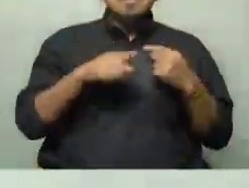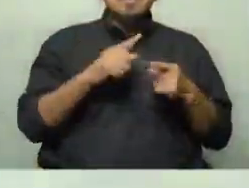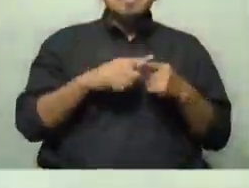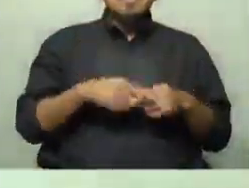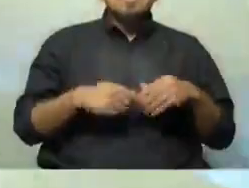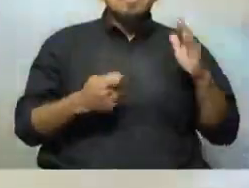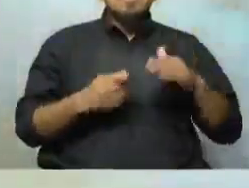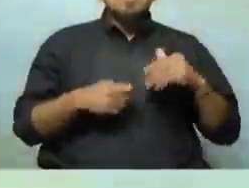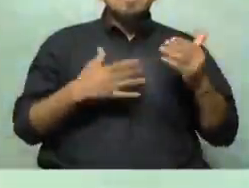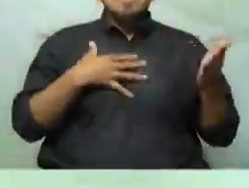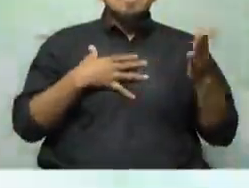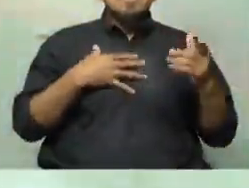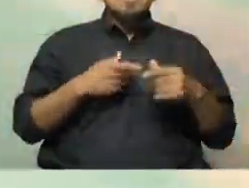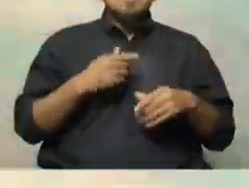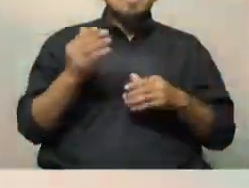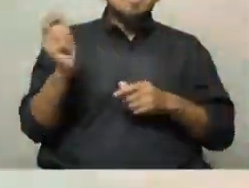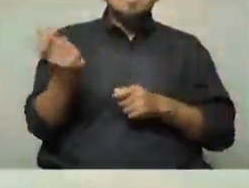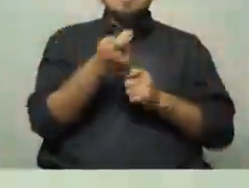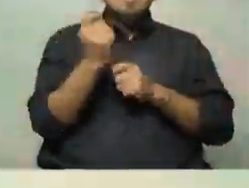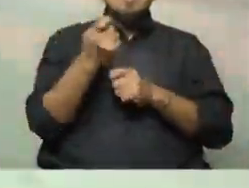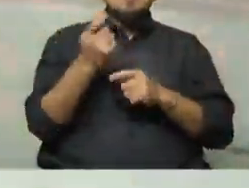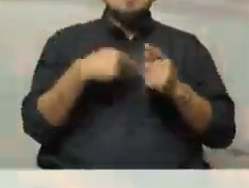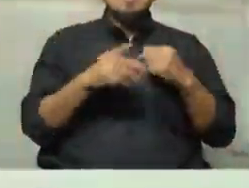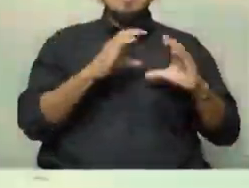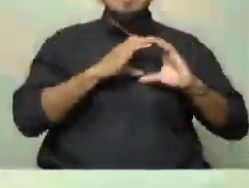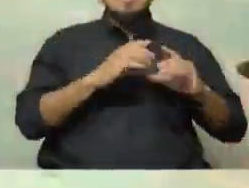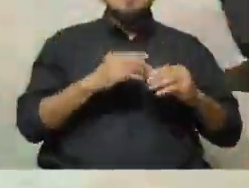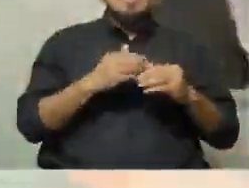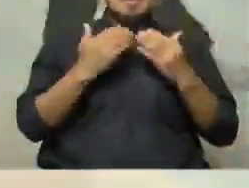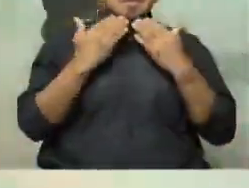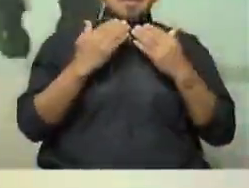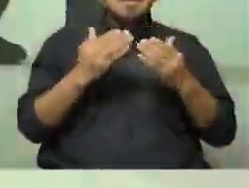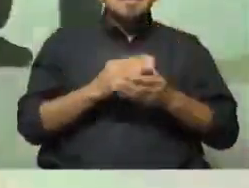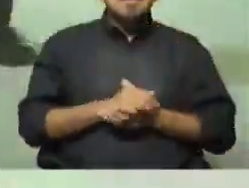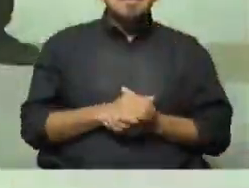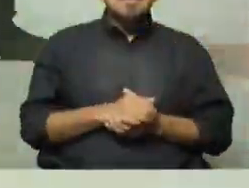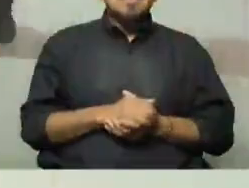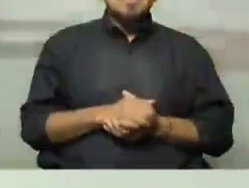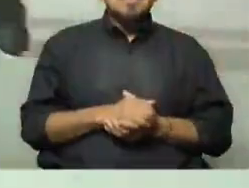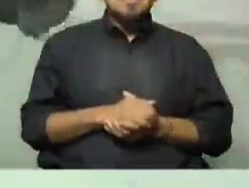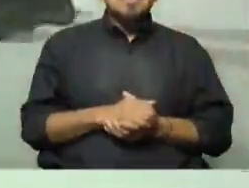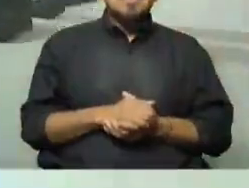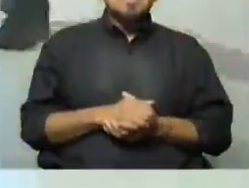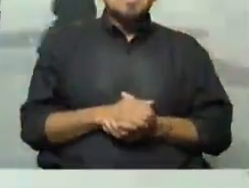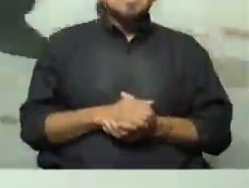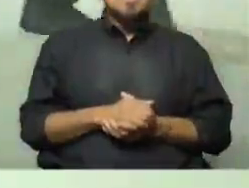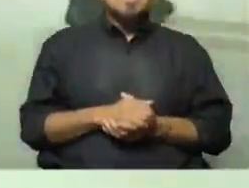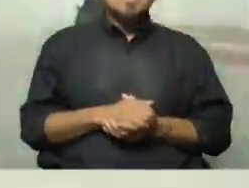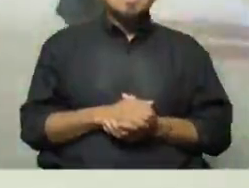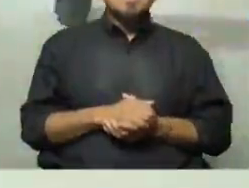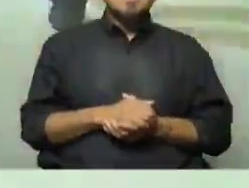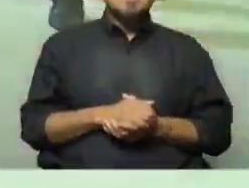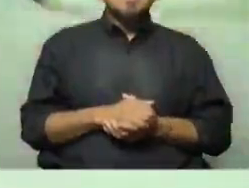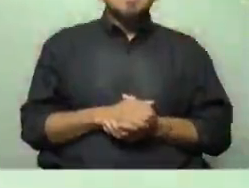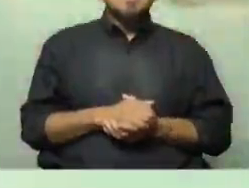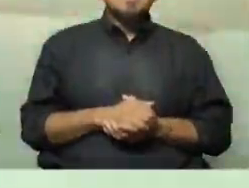el tambor, bailar y ahora mover esta bandera con todo el corazón. Muy bien, a seguir poniéndole corazón y feliz Carnaval. Lo mismo para ti, feliz Carnaval.